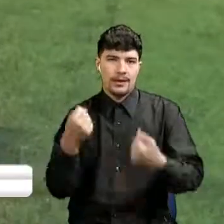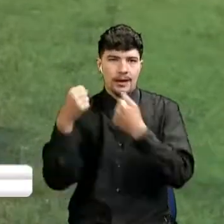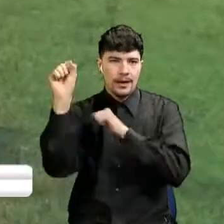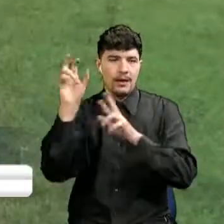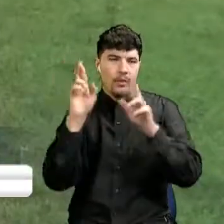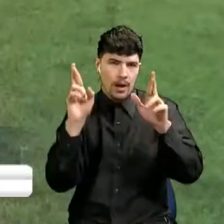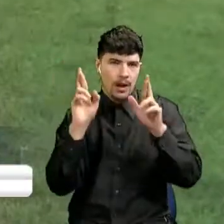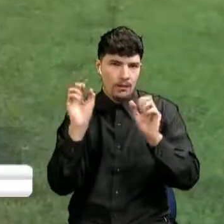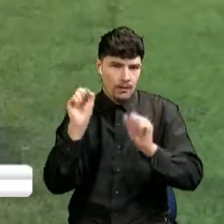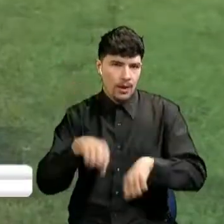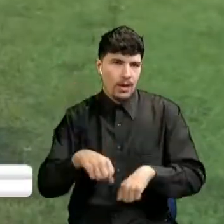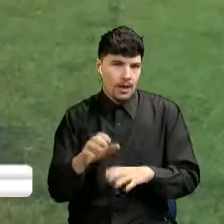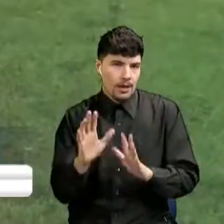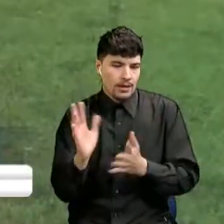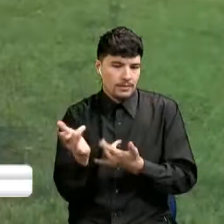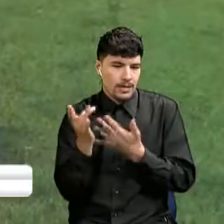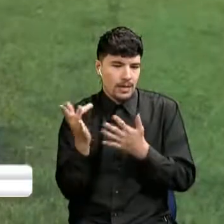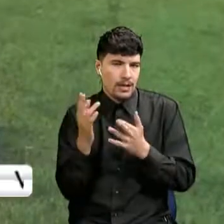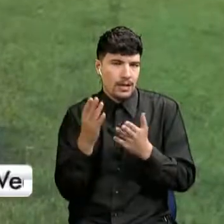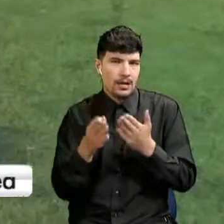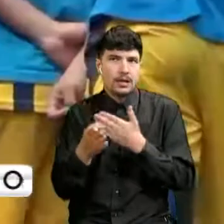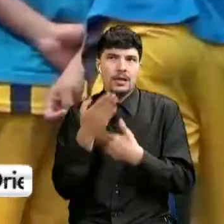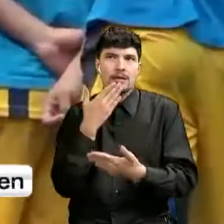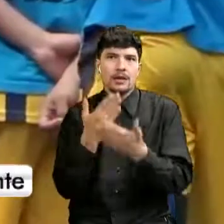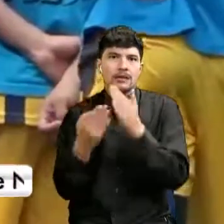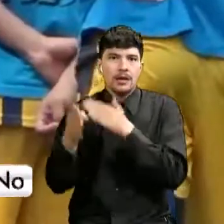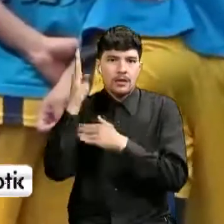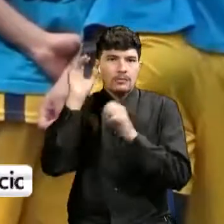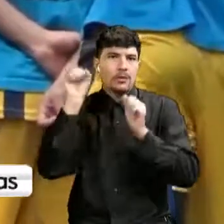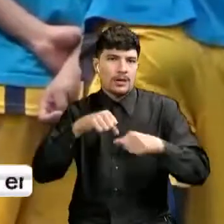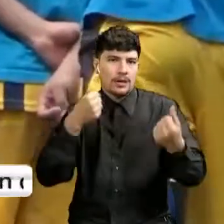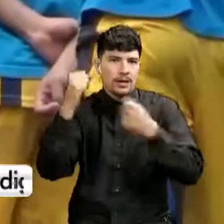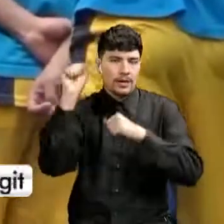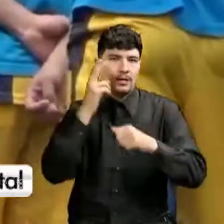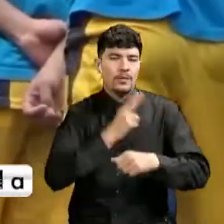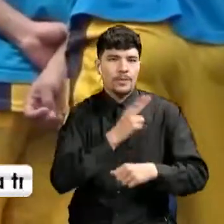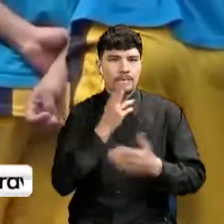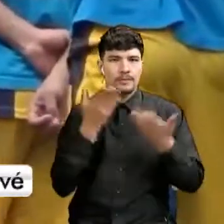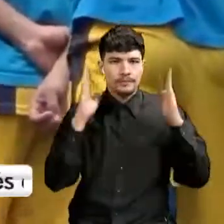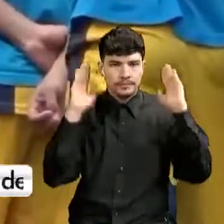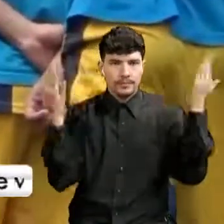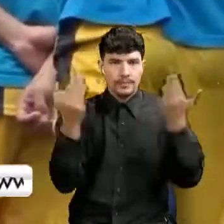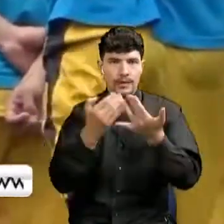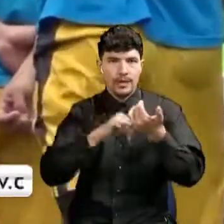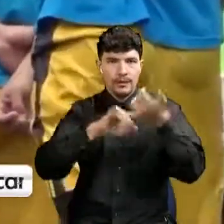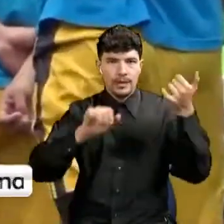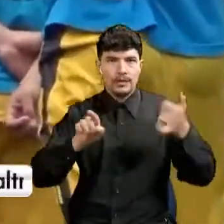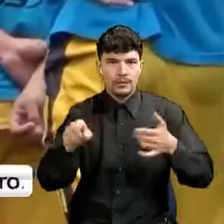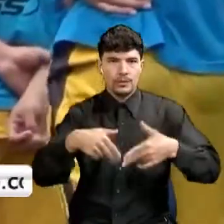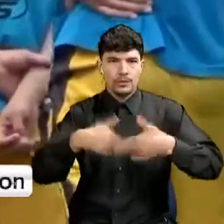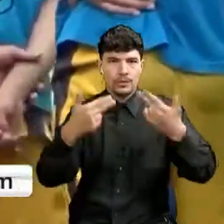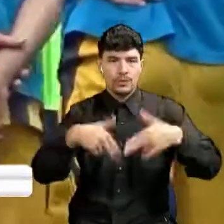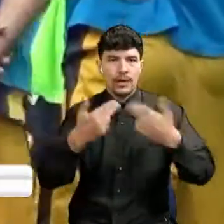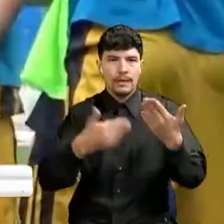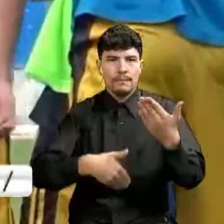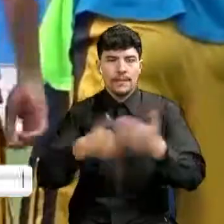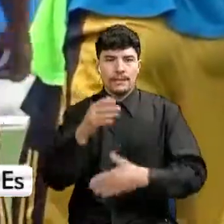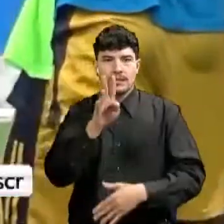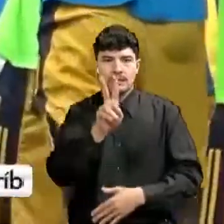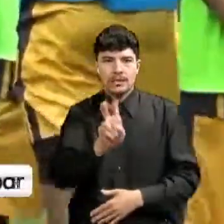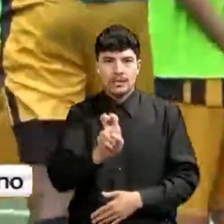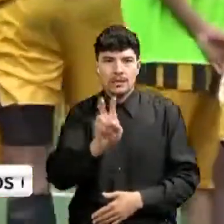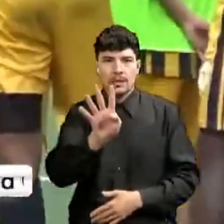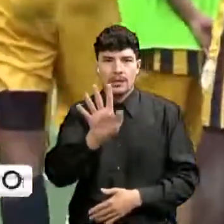puede estar al tanto y poder dios quiera traernos la victoria el compromiso será en el estadio la independencia de tunja a partir de las 7 45 de la noche